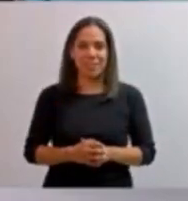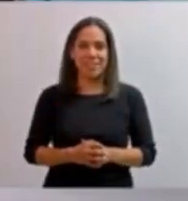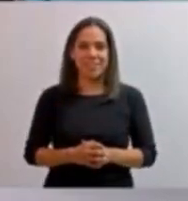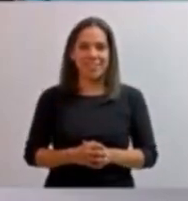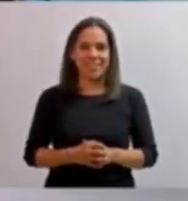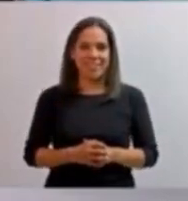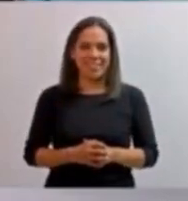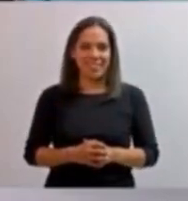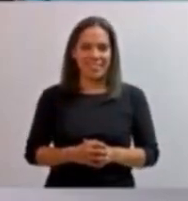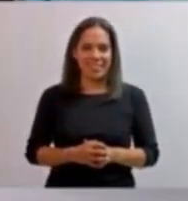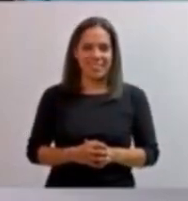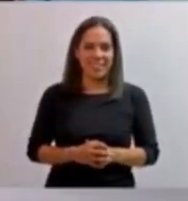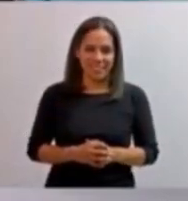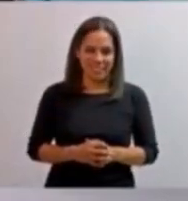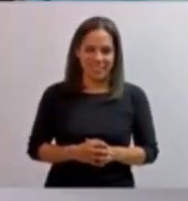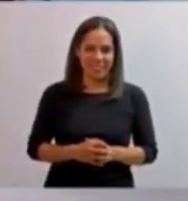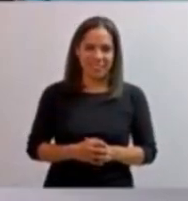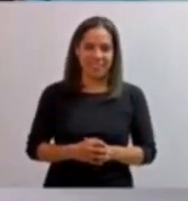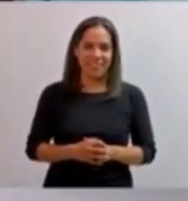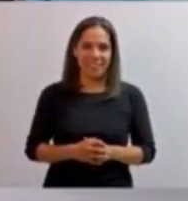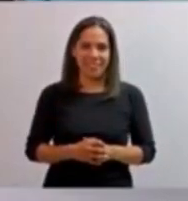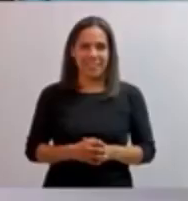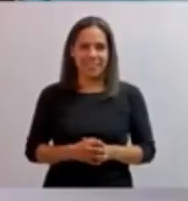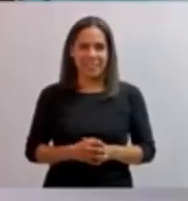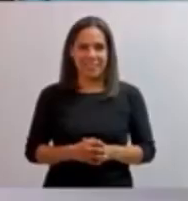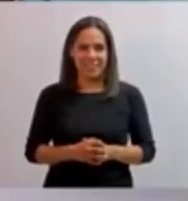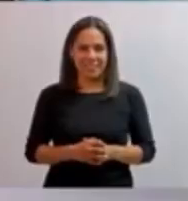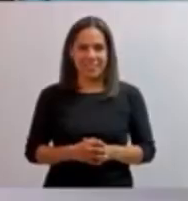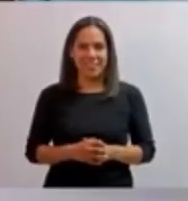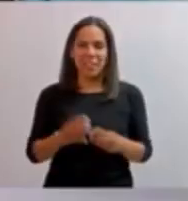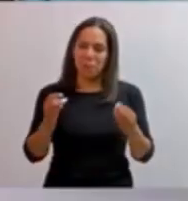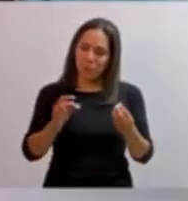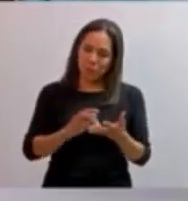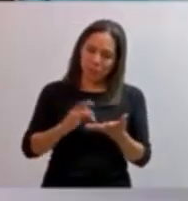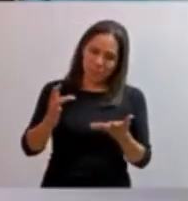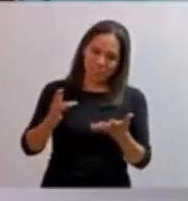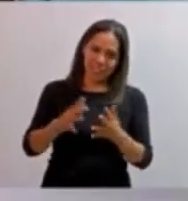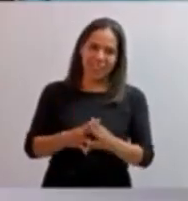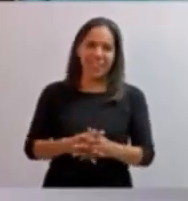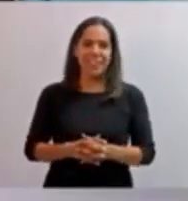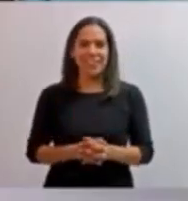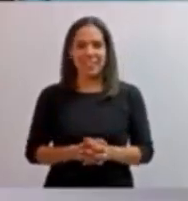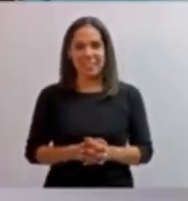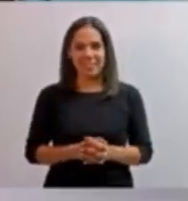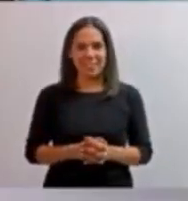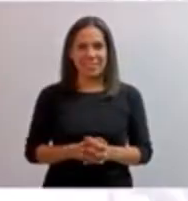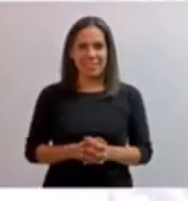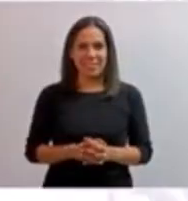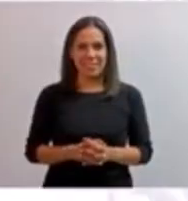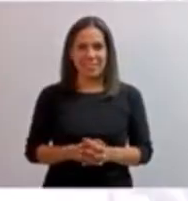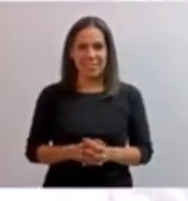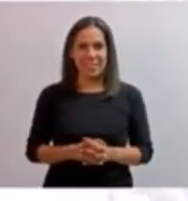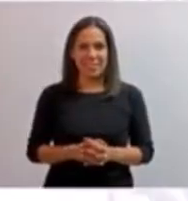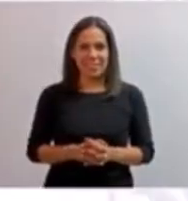quedamos atentas a los comentarios que surjan. Muchas gracias. Gracias, maestras. Gracias.